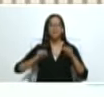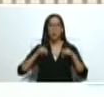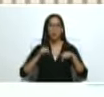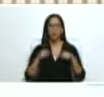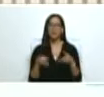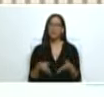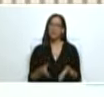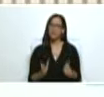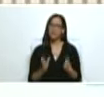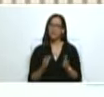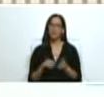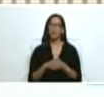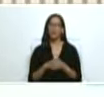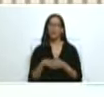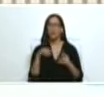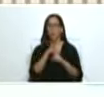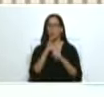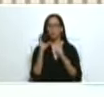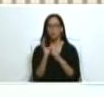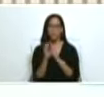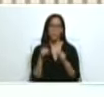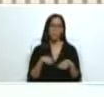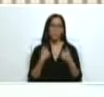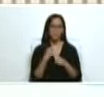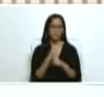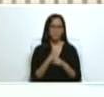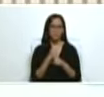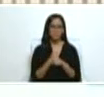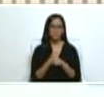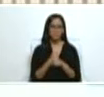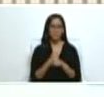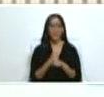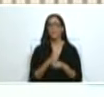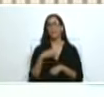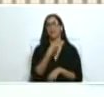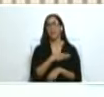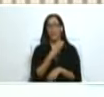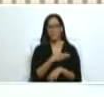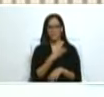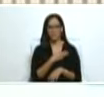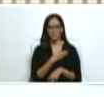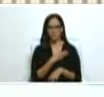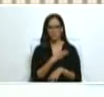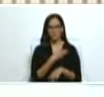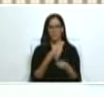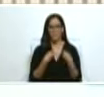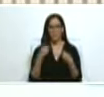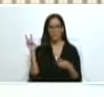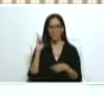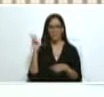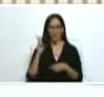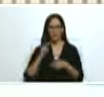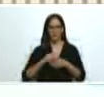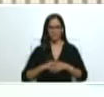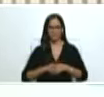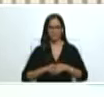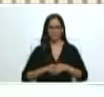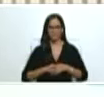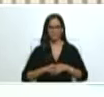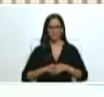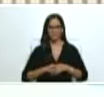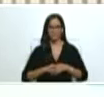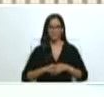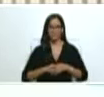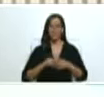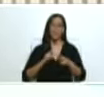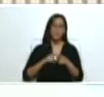bricomiles cultura, más trabajo, para la gran misión Viva Venezuela. Entonces,